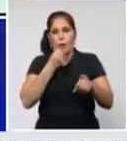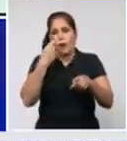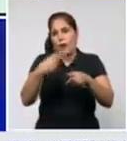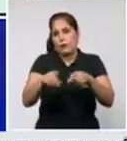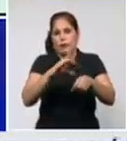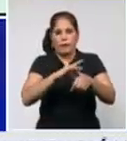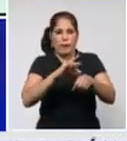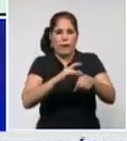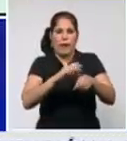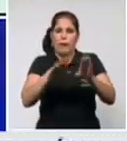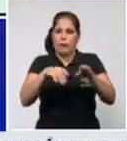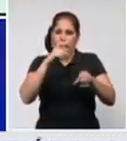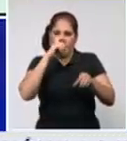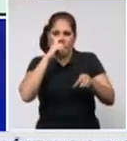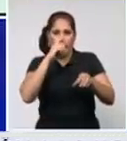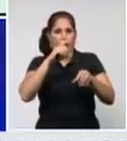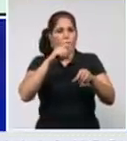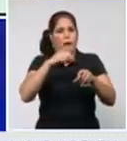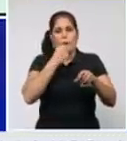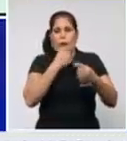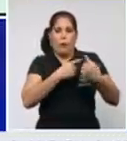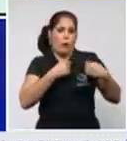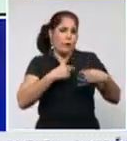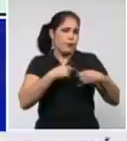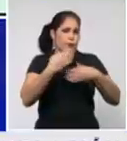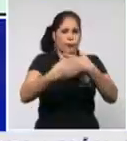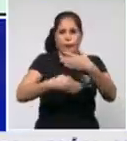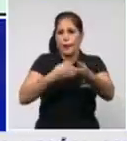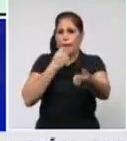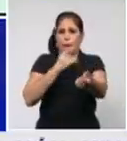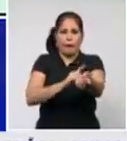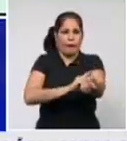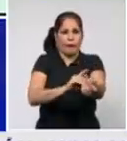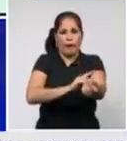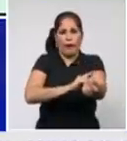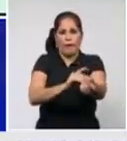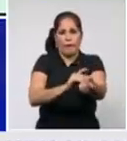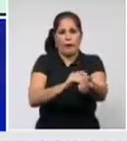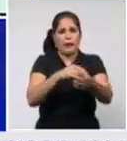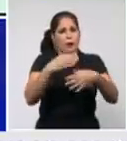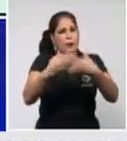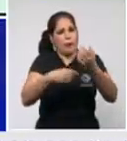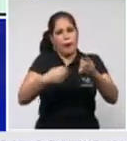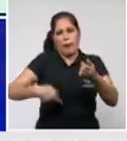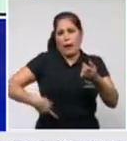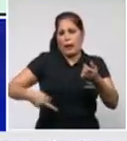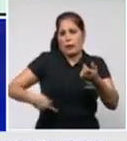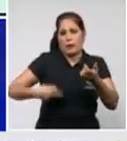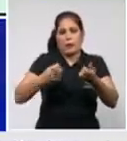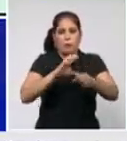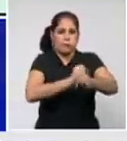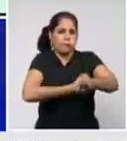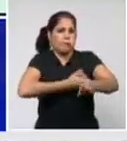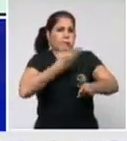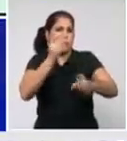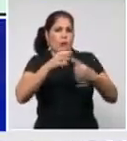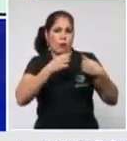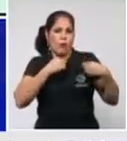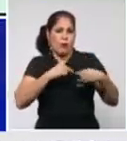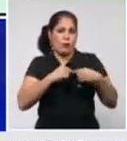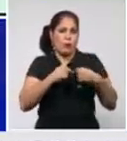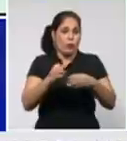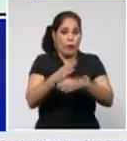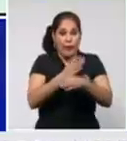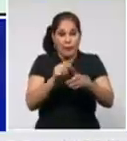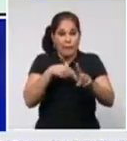edad, enfermedades acompañadas, diabetes, insuficiencia renal, hipertensión, corazón,